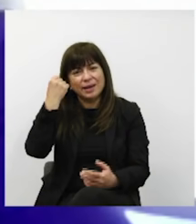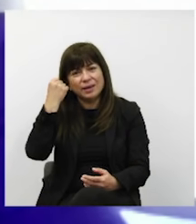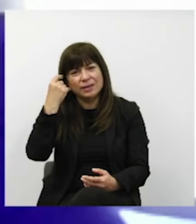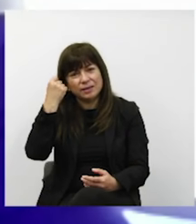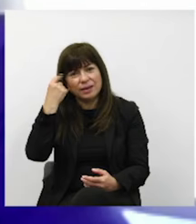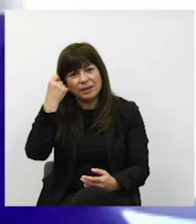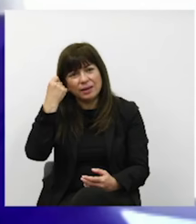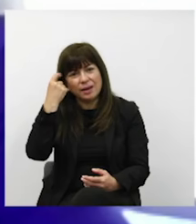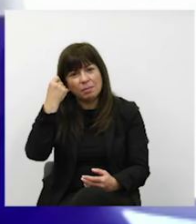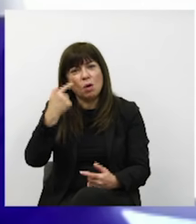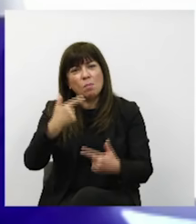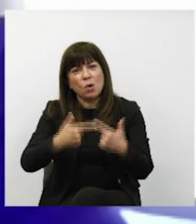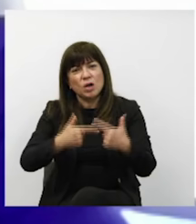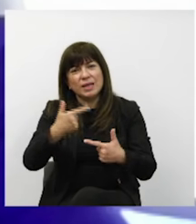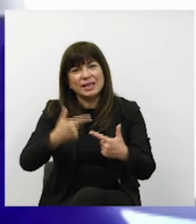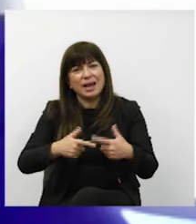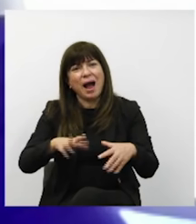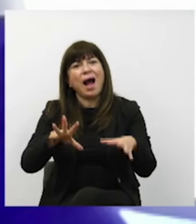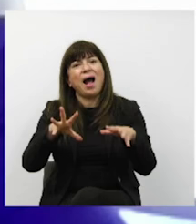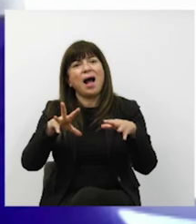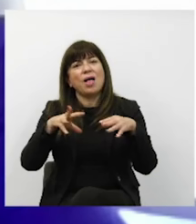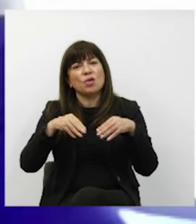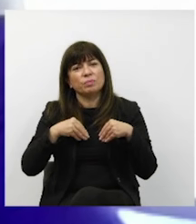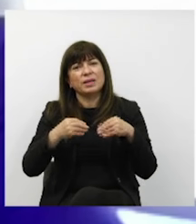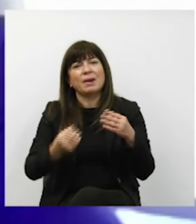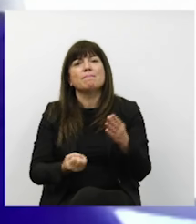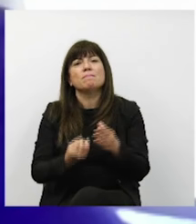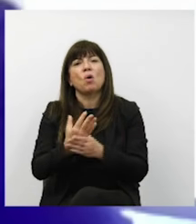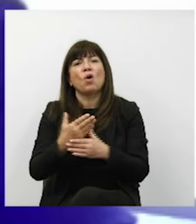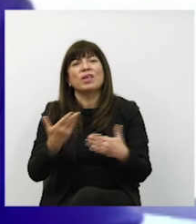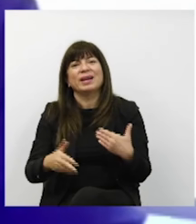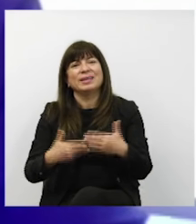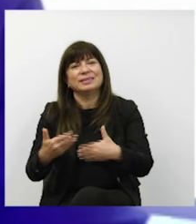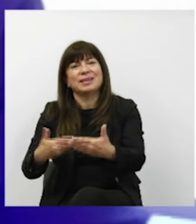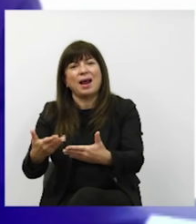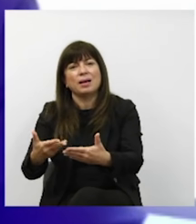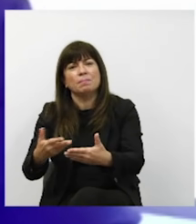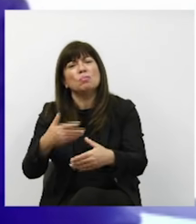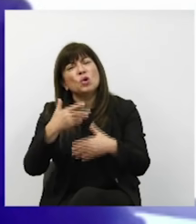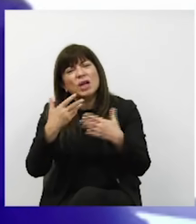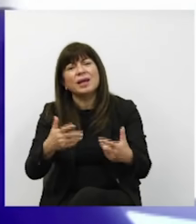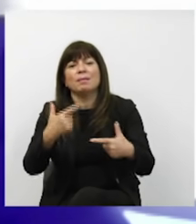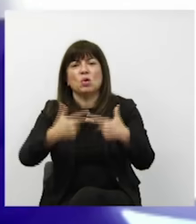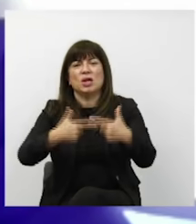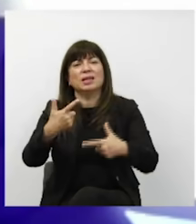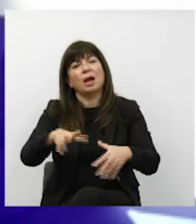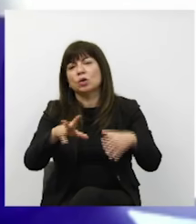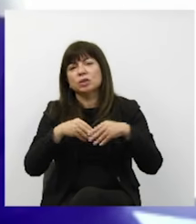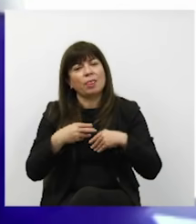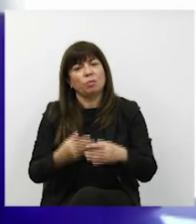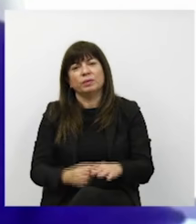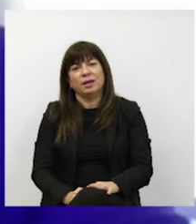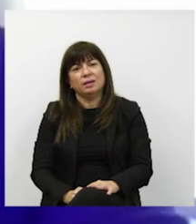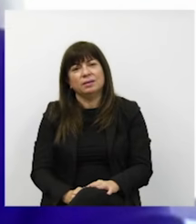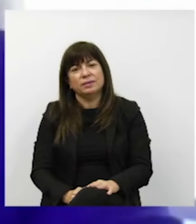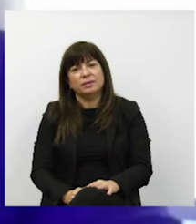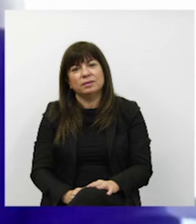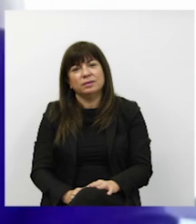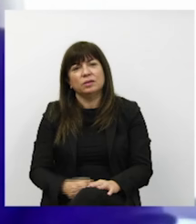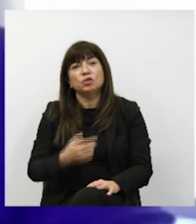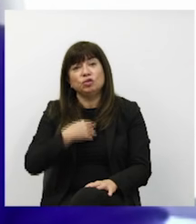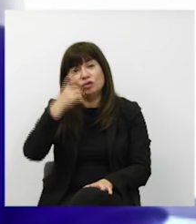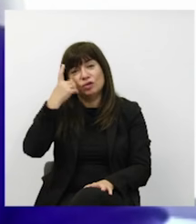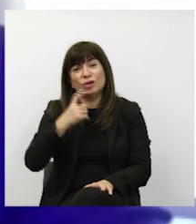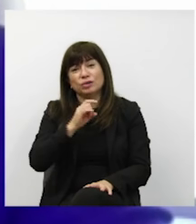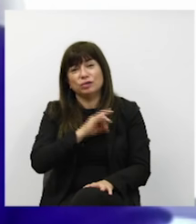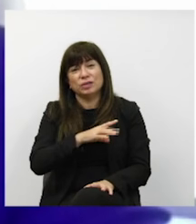entendemos que hay ciertas políticas que tienen que adoptarse para modernizarnos, ¿por qué esas políticas no se adoptan? Entonces yo creo que tenemos un